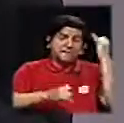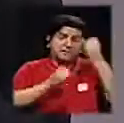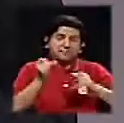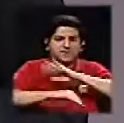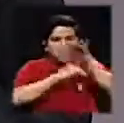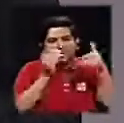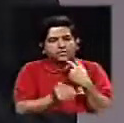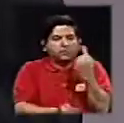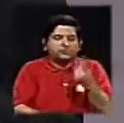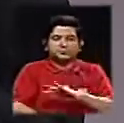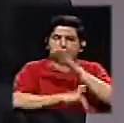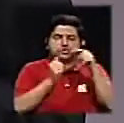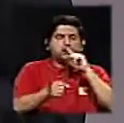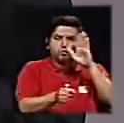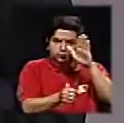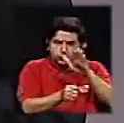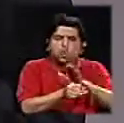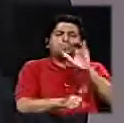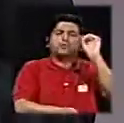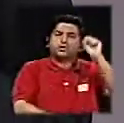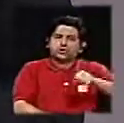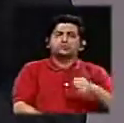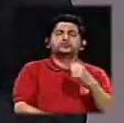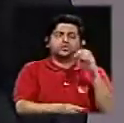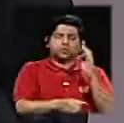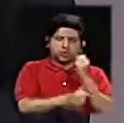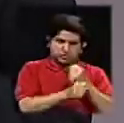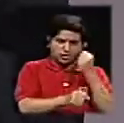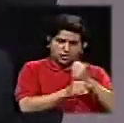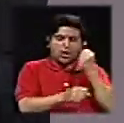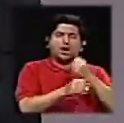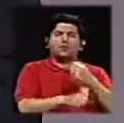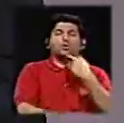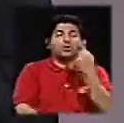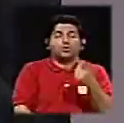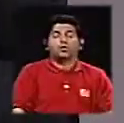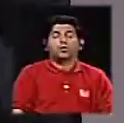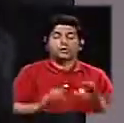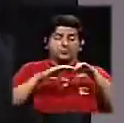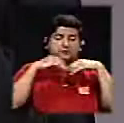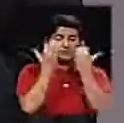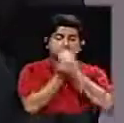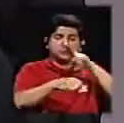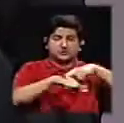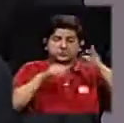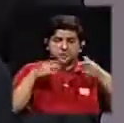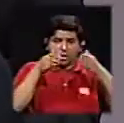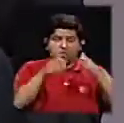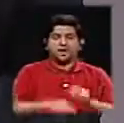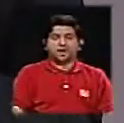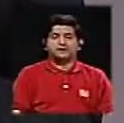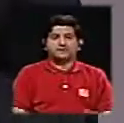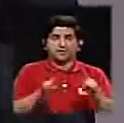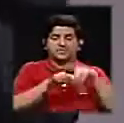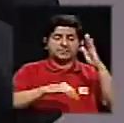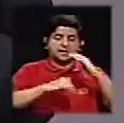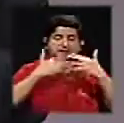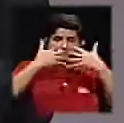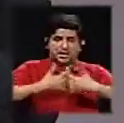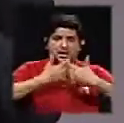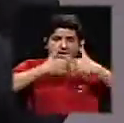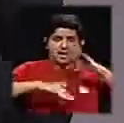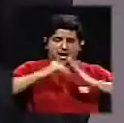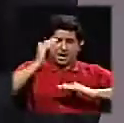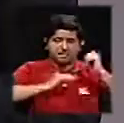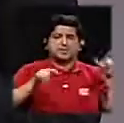también todos dicen que todos cumplieron con sus funciones. Lo dice el CONAVI, lo dice la constructora, lo